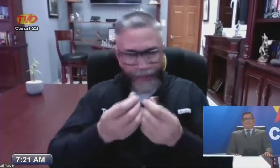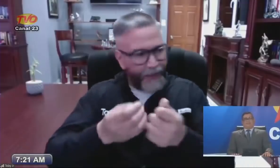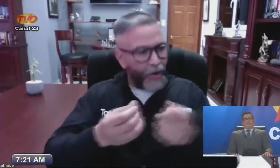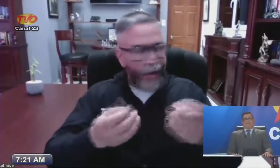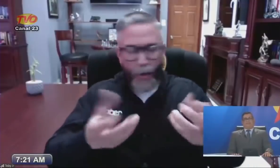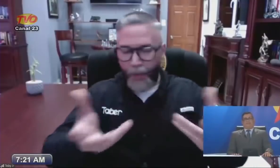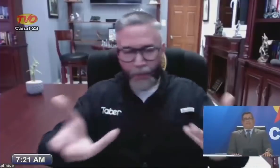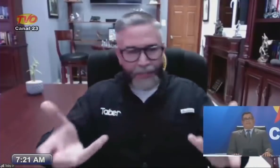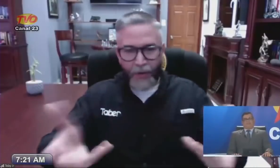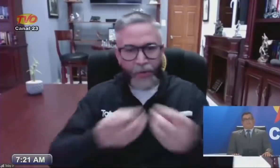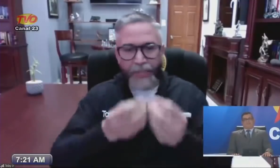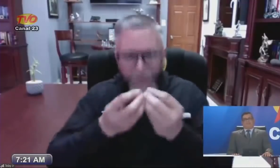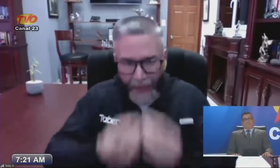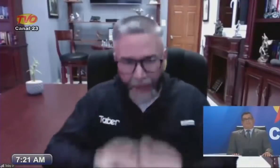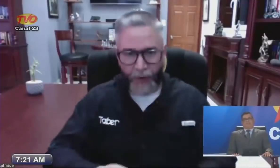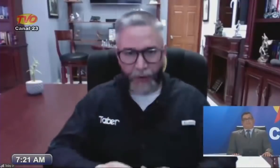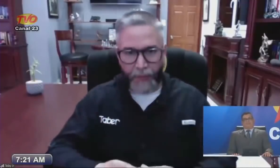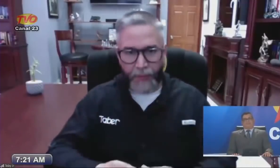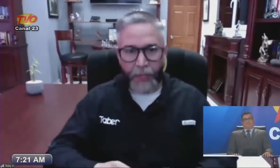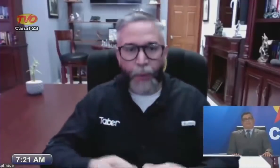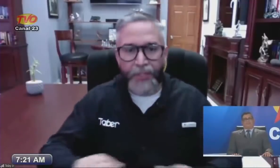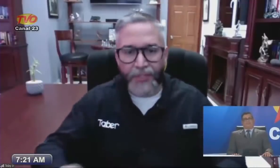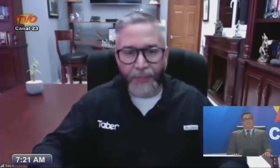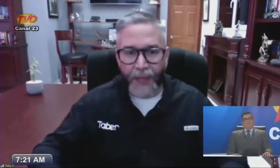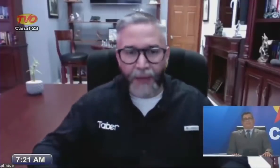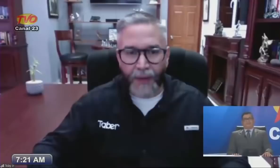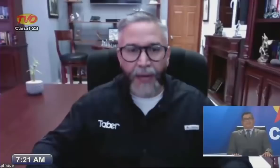vidrio como usted conoce